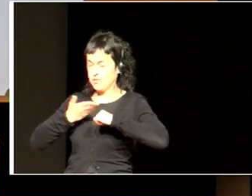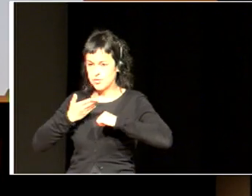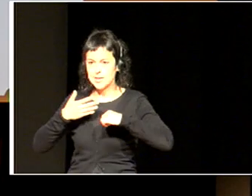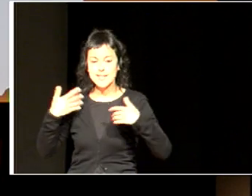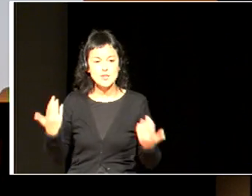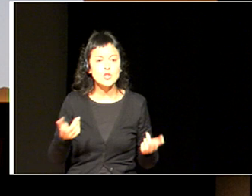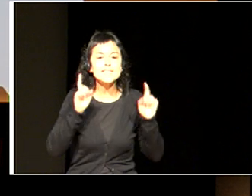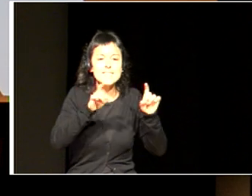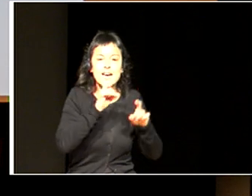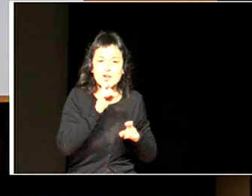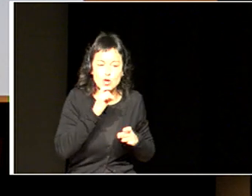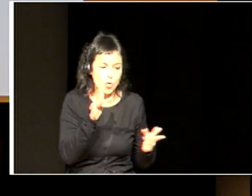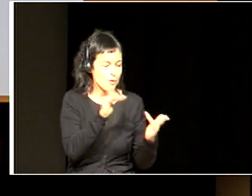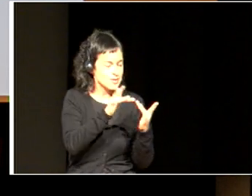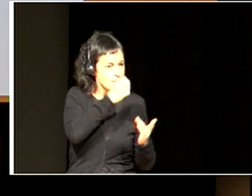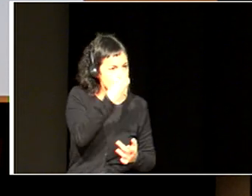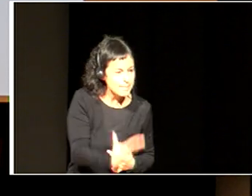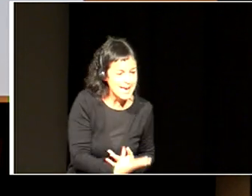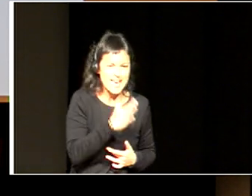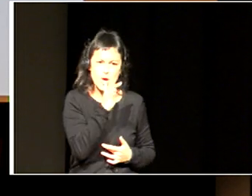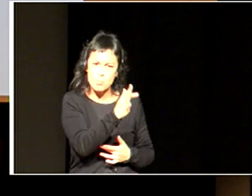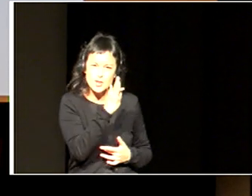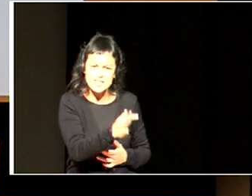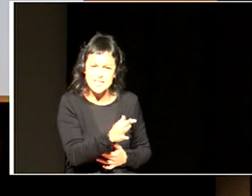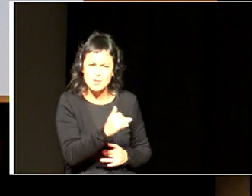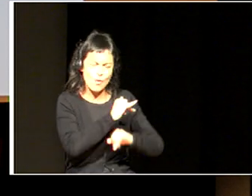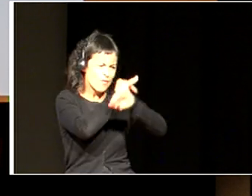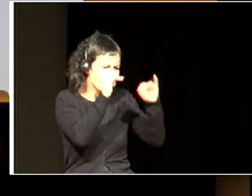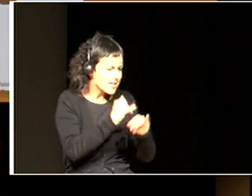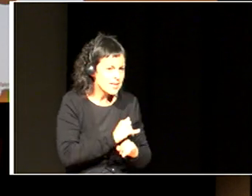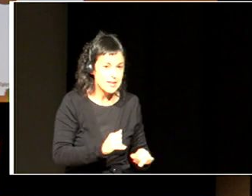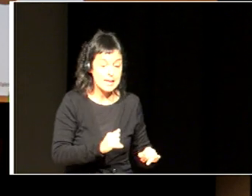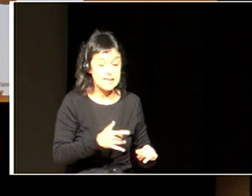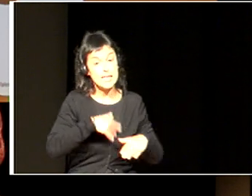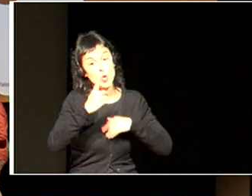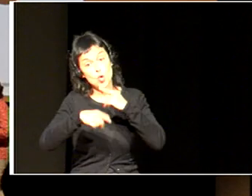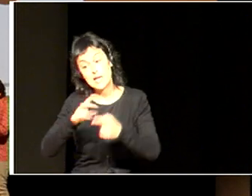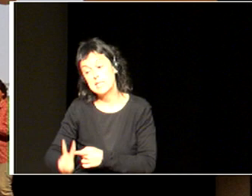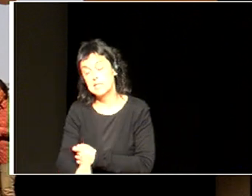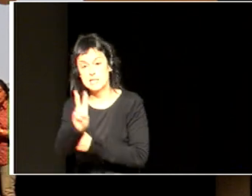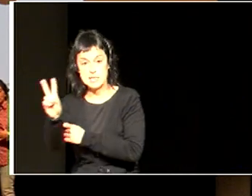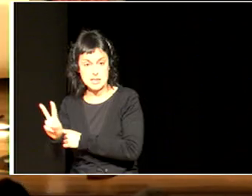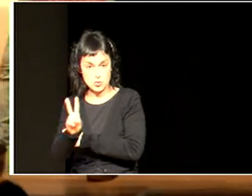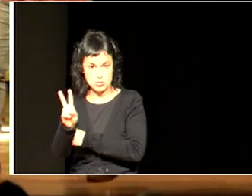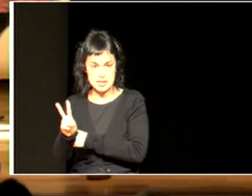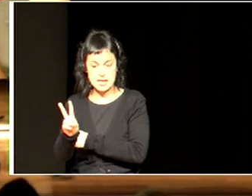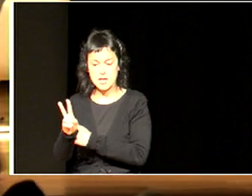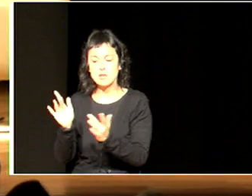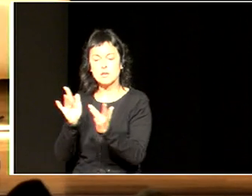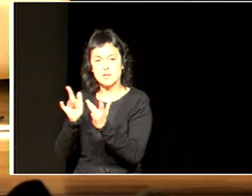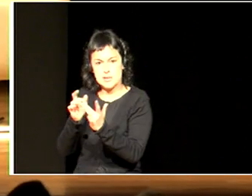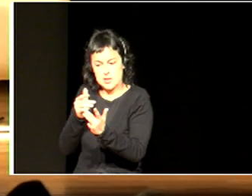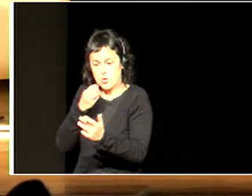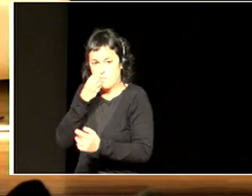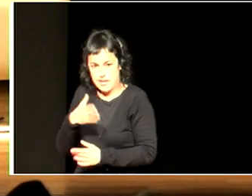buen trato desde los positivo desde la felicidad y en secundaria continuando con el buen trato se hace ya